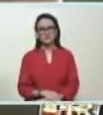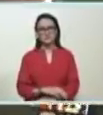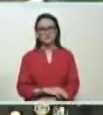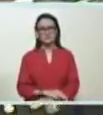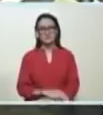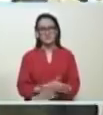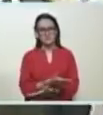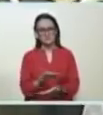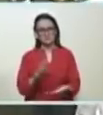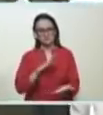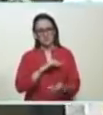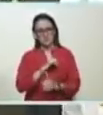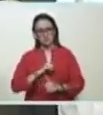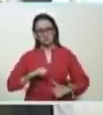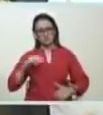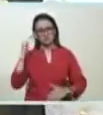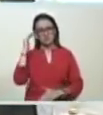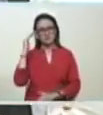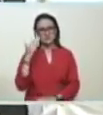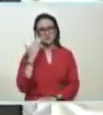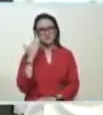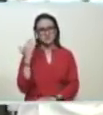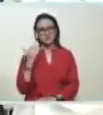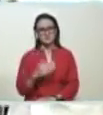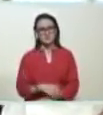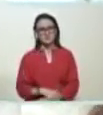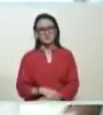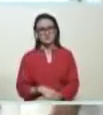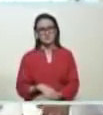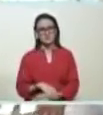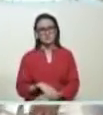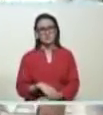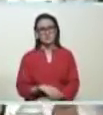Fuerza Armada Nacional Bolivariana.